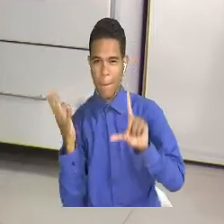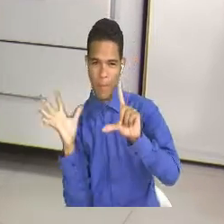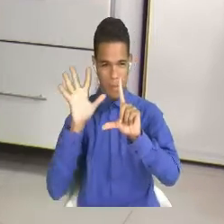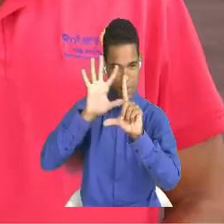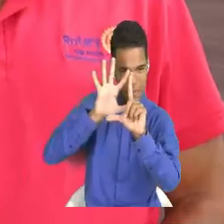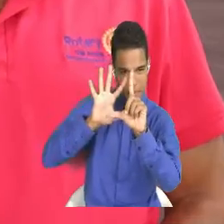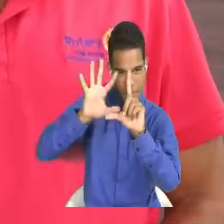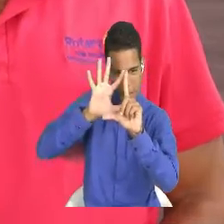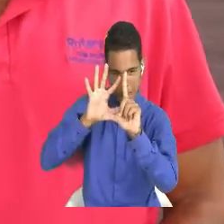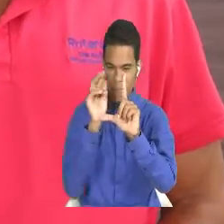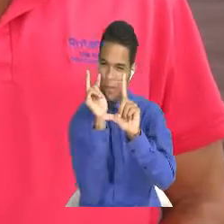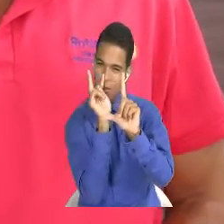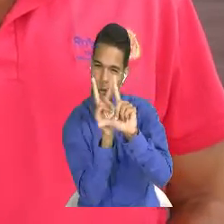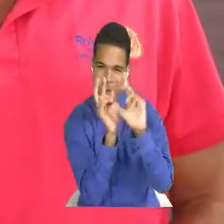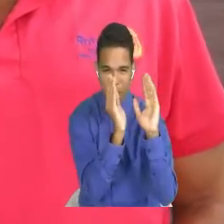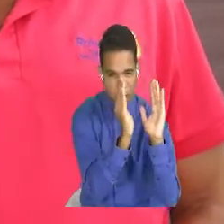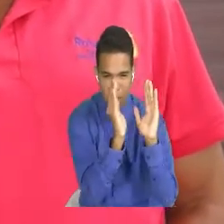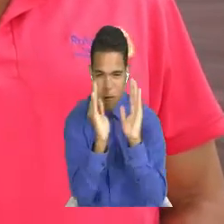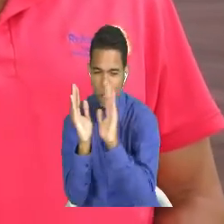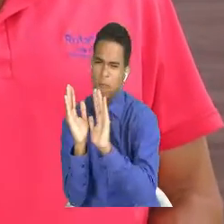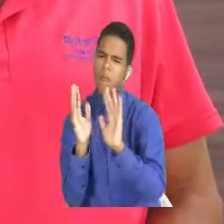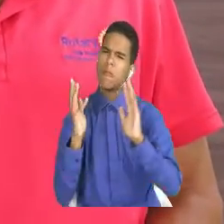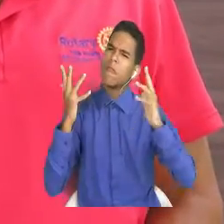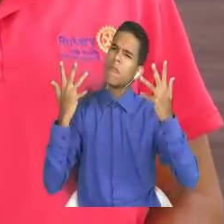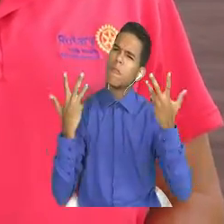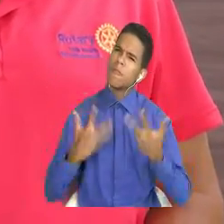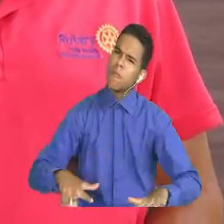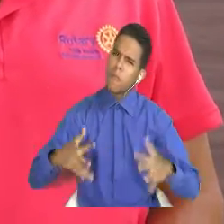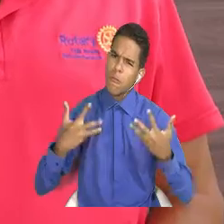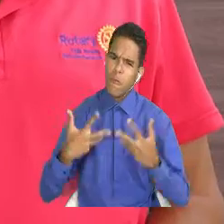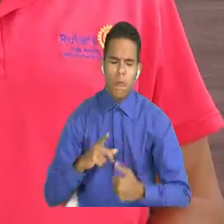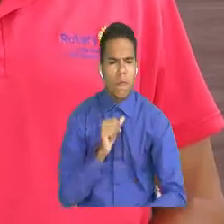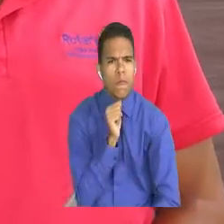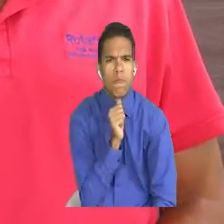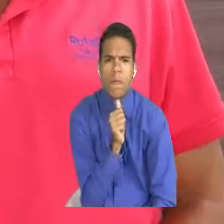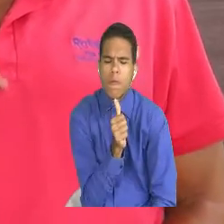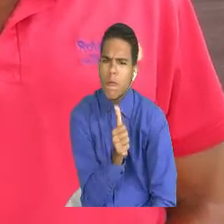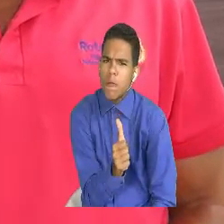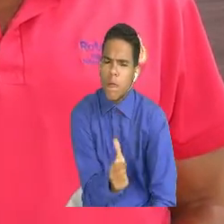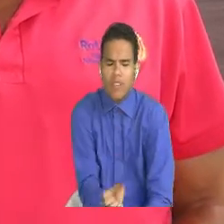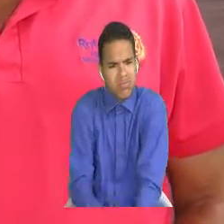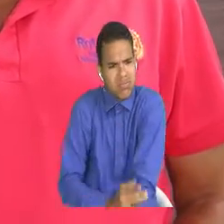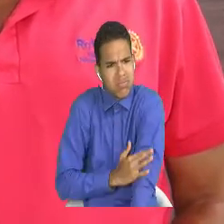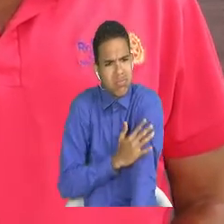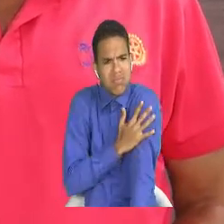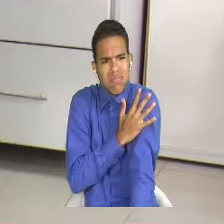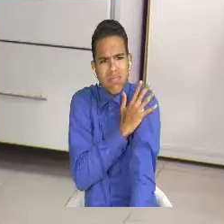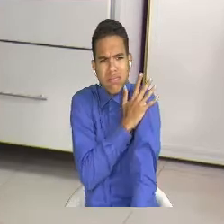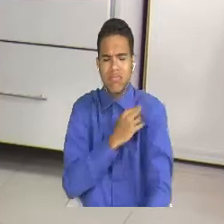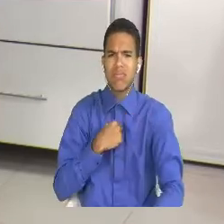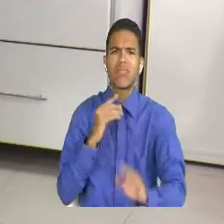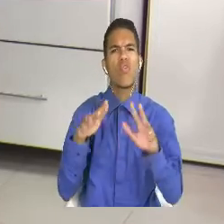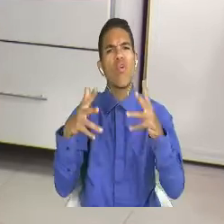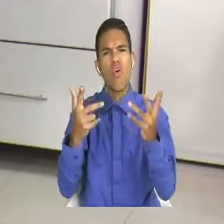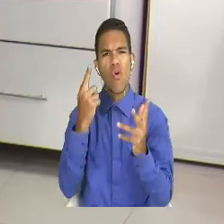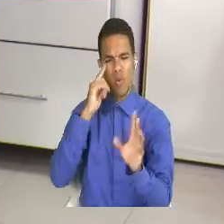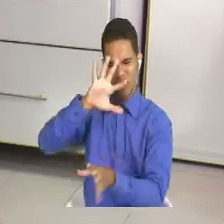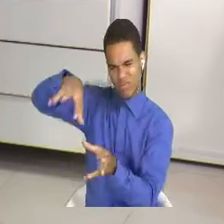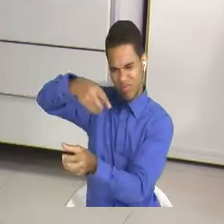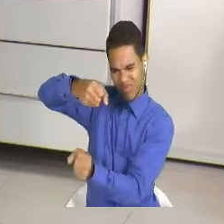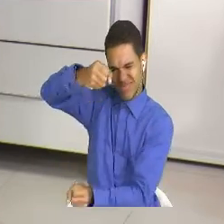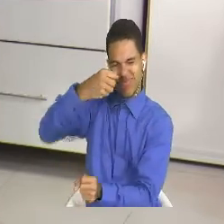completamente devastadoras. ¿Cuáles son precisamente esos elementos que necesitan o necesitamos recoger para que lleguen precisamente hasta Mocoa? Bueno,